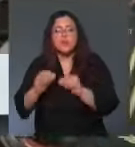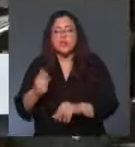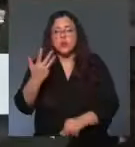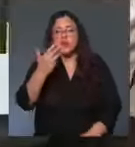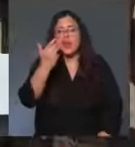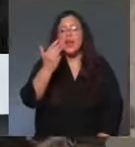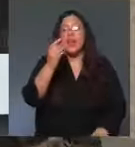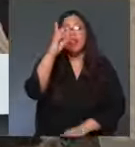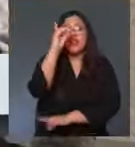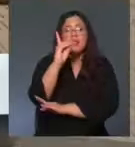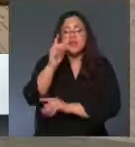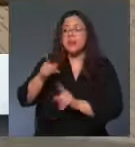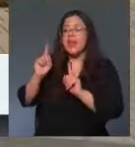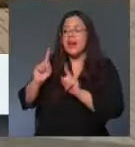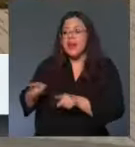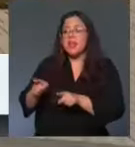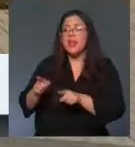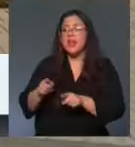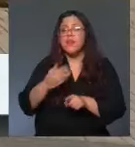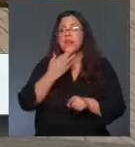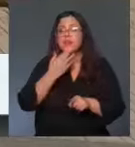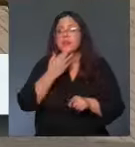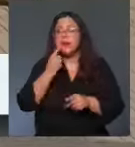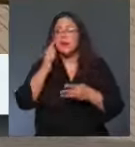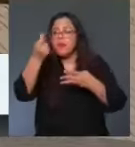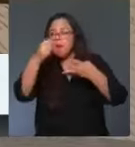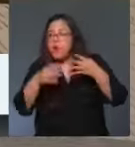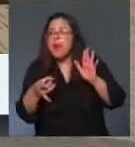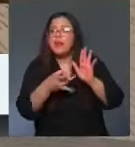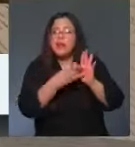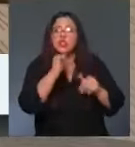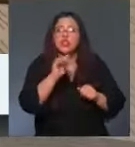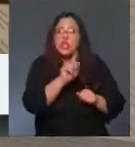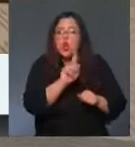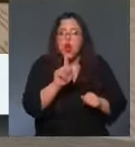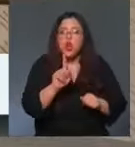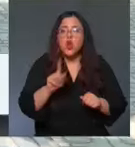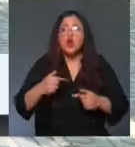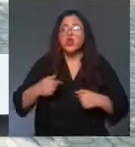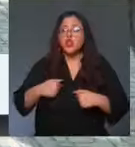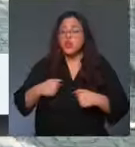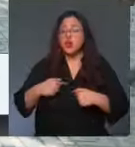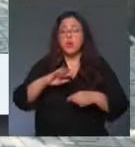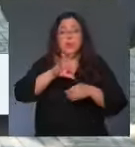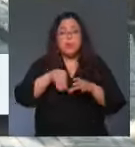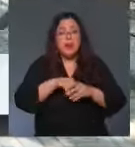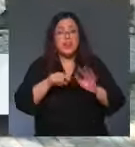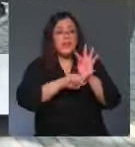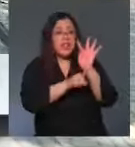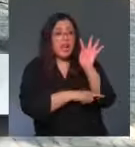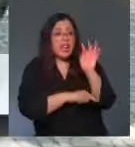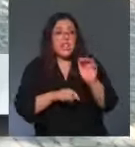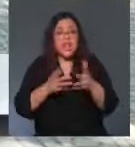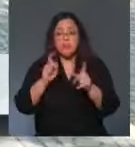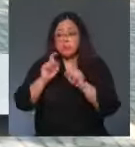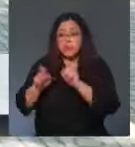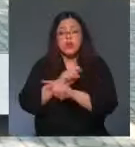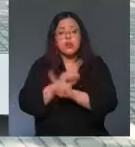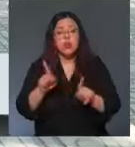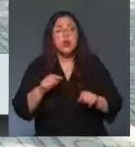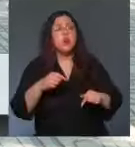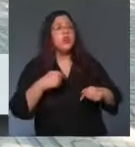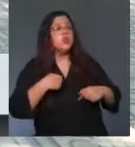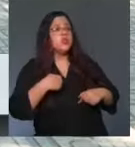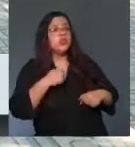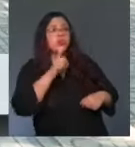que confirmarse todavía si es delito o no es delito. Yo no soy juez ni pertenezco a fiscalía. No dudo de la gestión que ha hecho la comuna porque es visible a